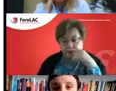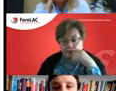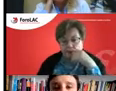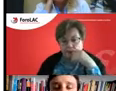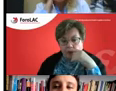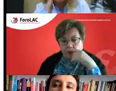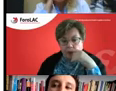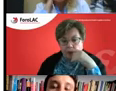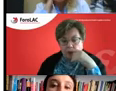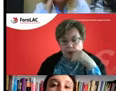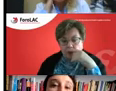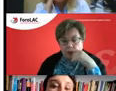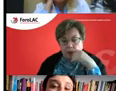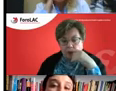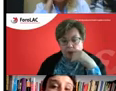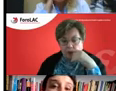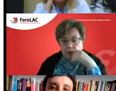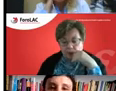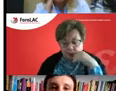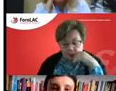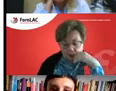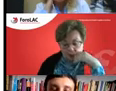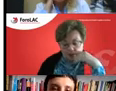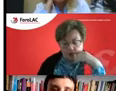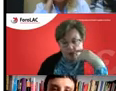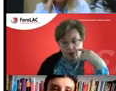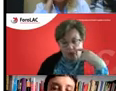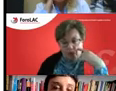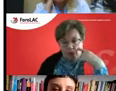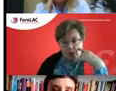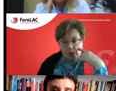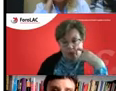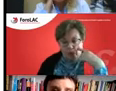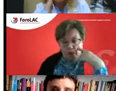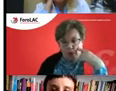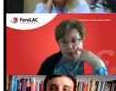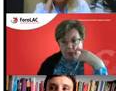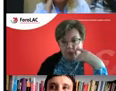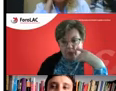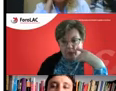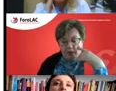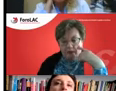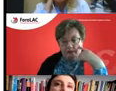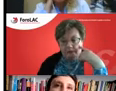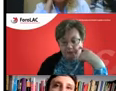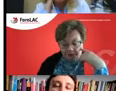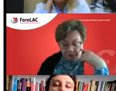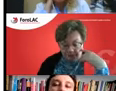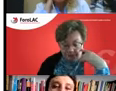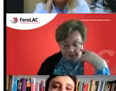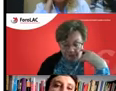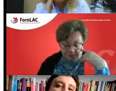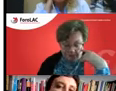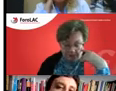con discapacidad es un abuso, o que tienen solo relaciones cuando forman pareja con otra persona con discapacidad. Y por